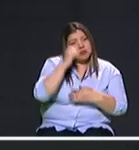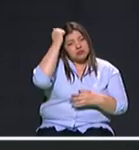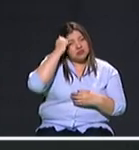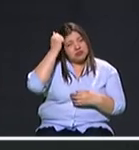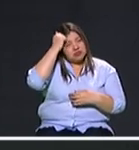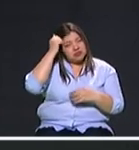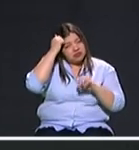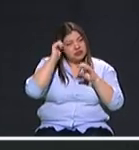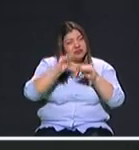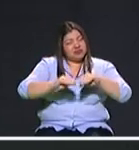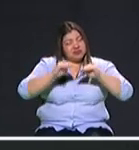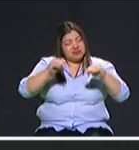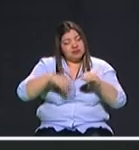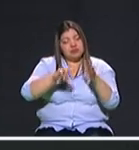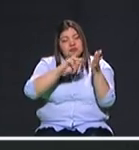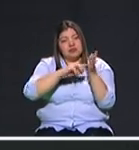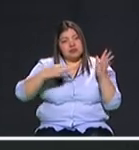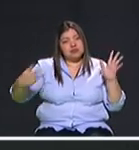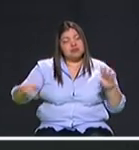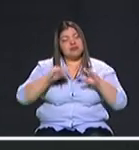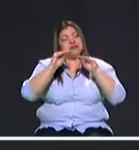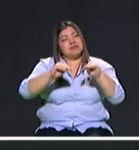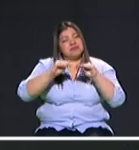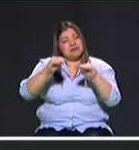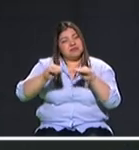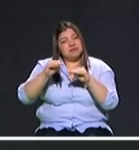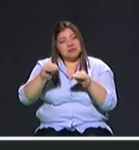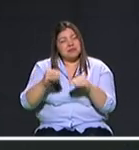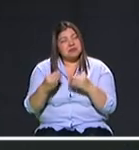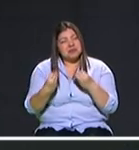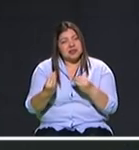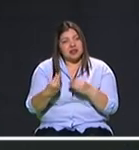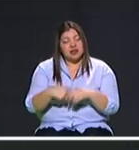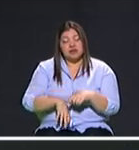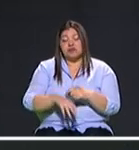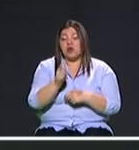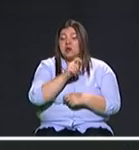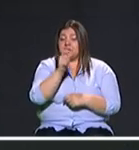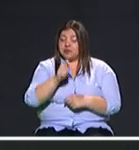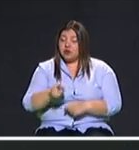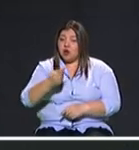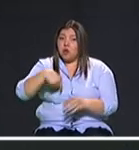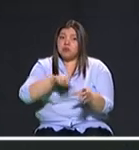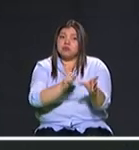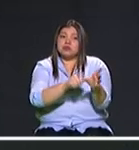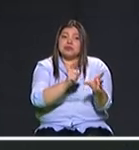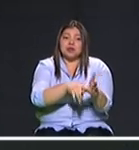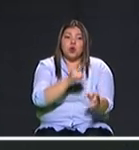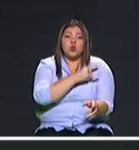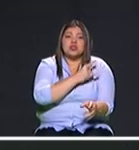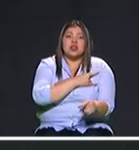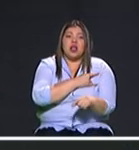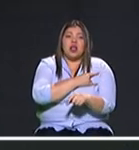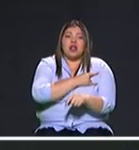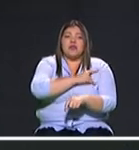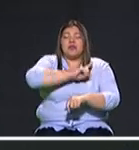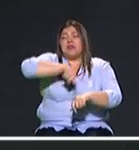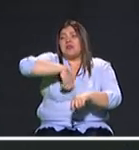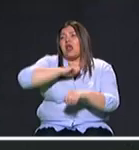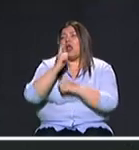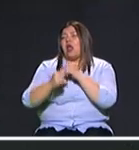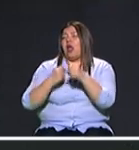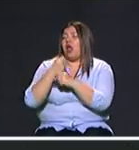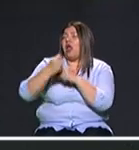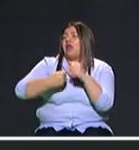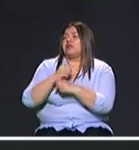tecnológicas para que podamos ver y tener formación superior en tiempos más cortos de tal manera que la